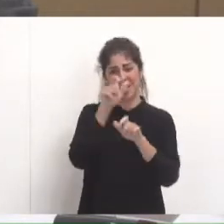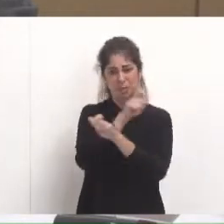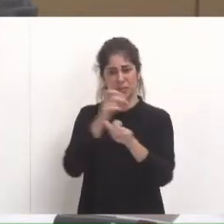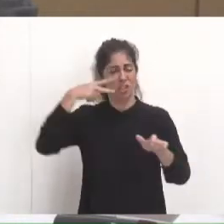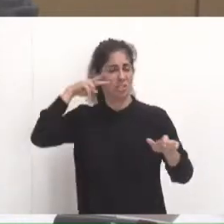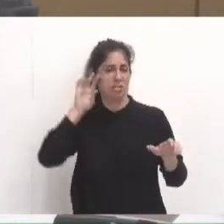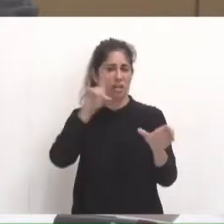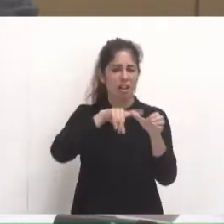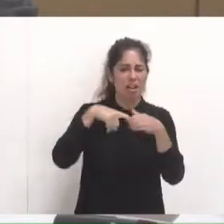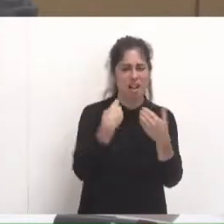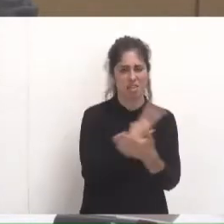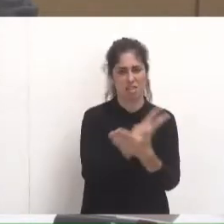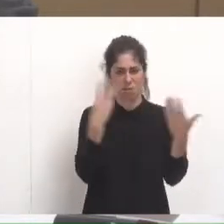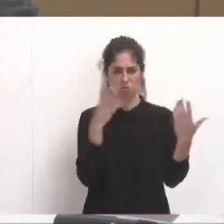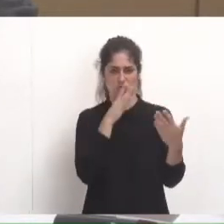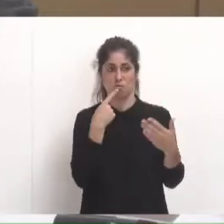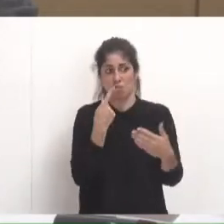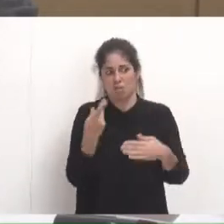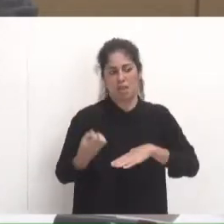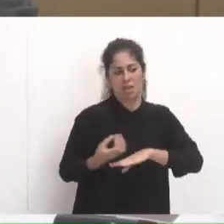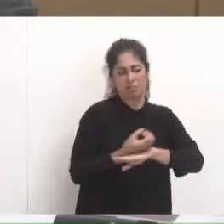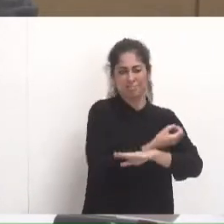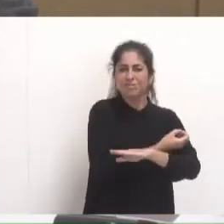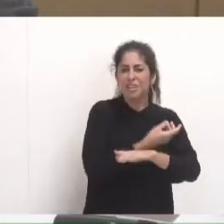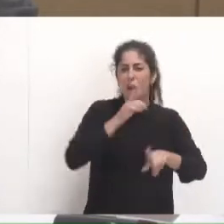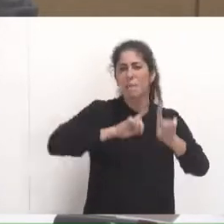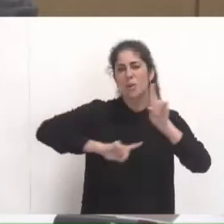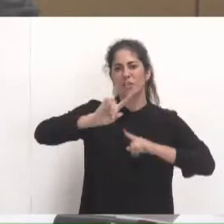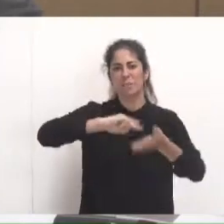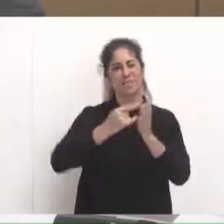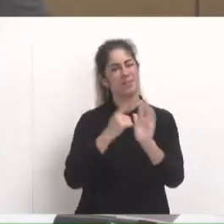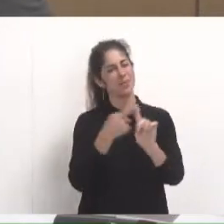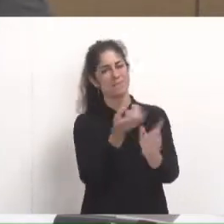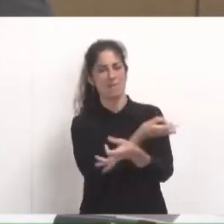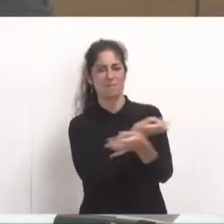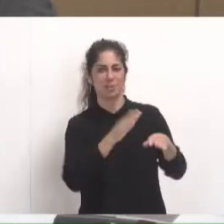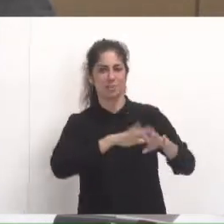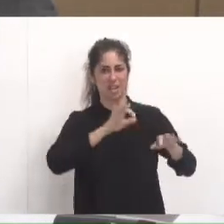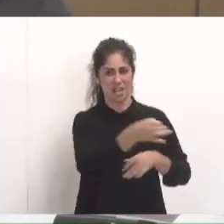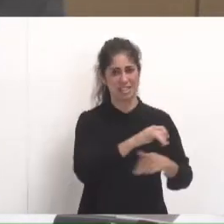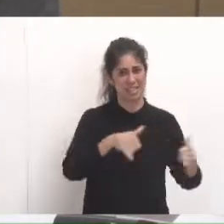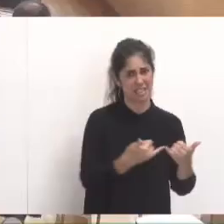duda que los trenes sean la solución a los problemas de movilidad de la isla de Tenerife?